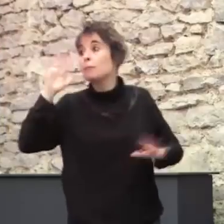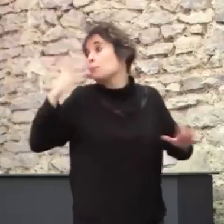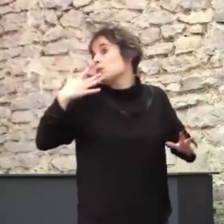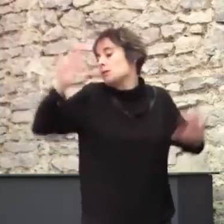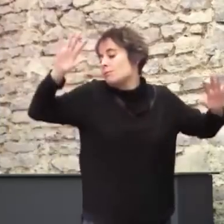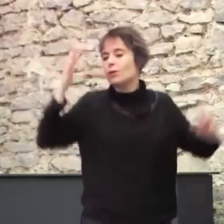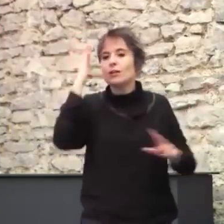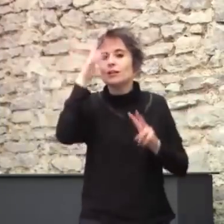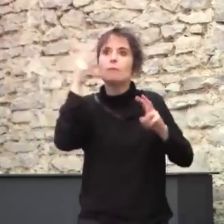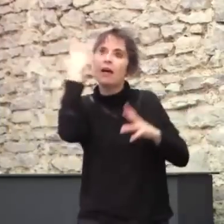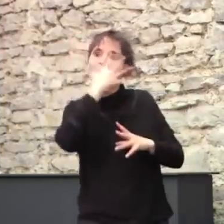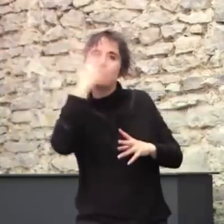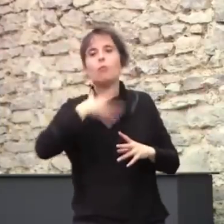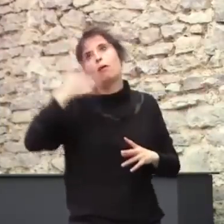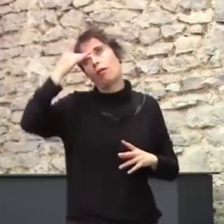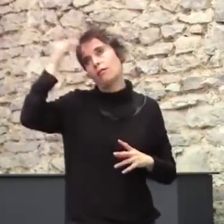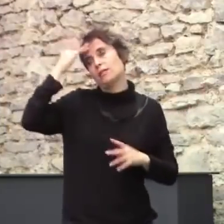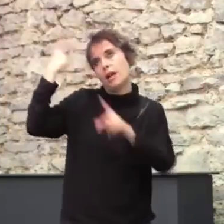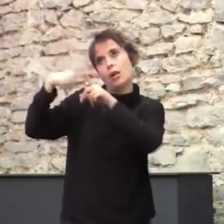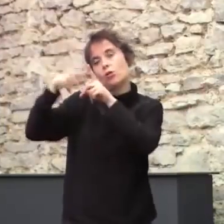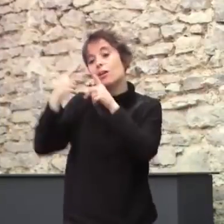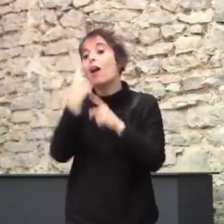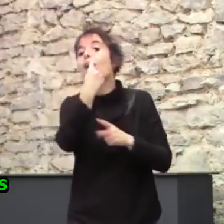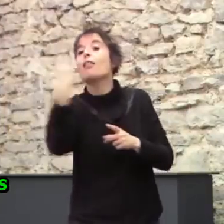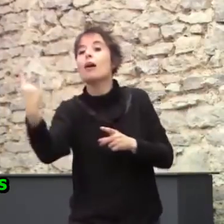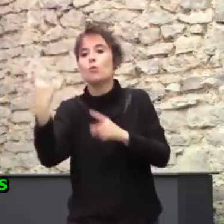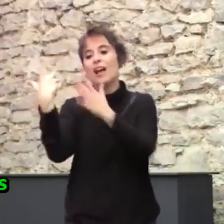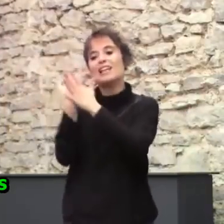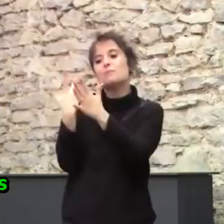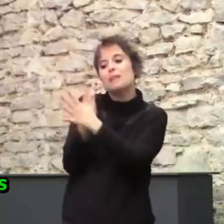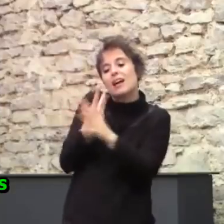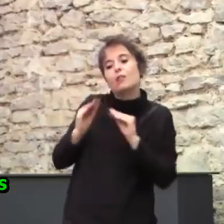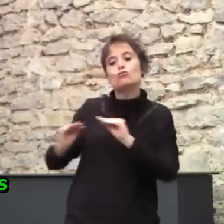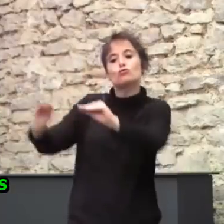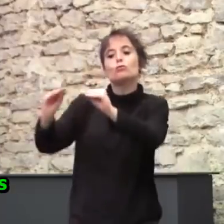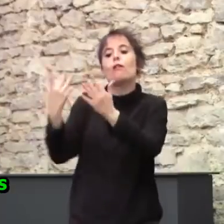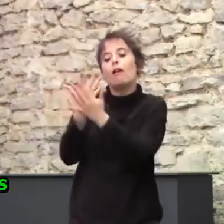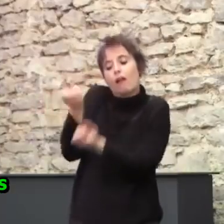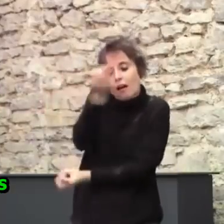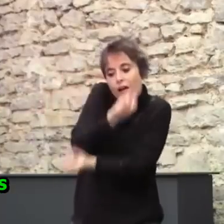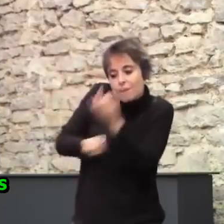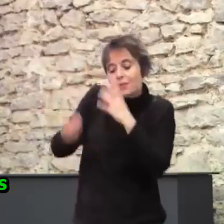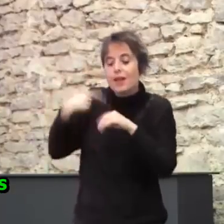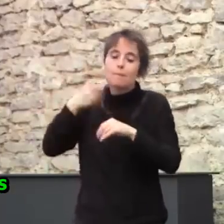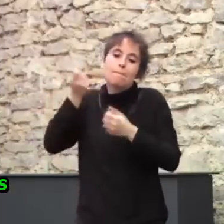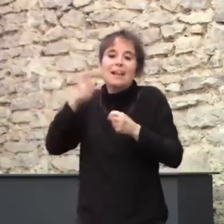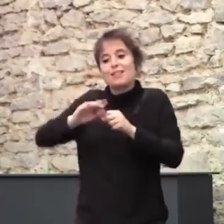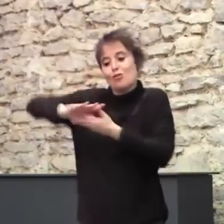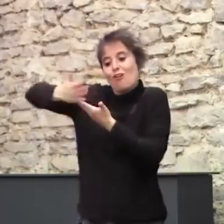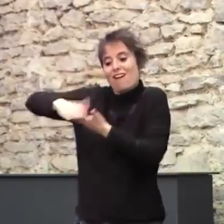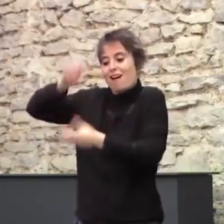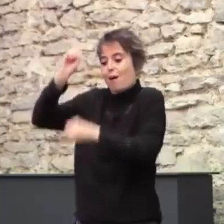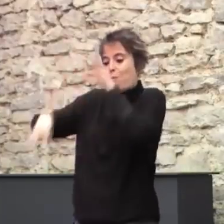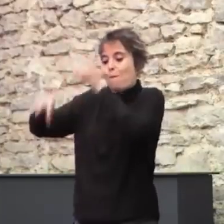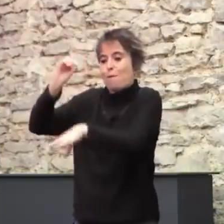funciona pues distraerme con otra cosa, etcétera. Cada una explica cómo hace. Tenemos una caja de herramientas en la que vamos ahí metiendo, ¿no?,